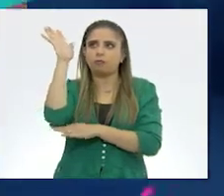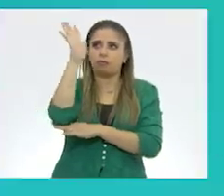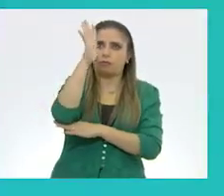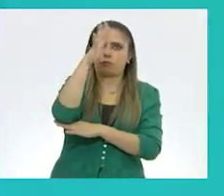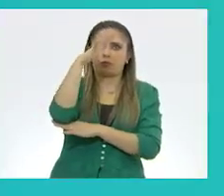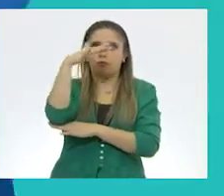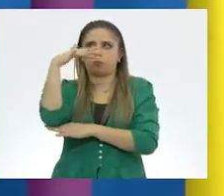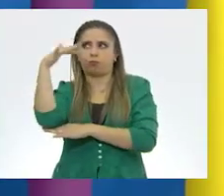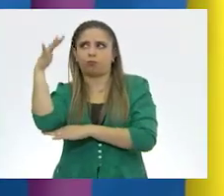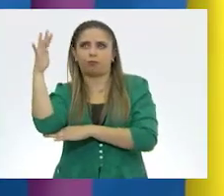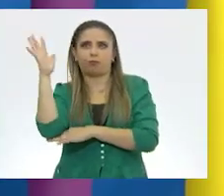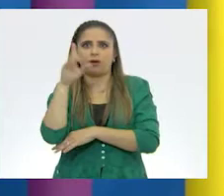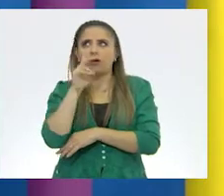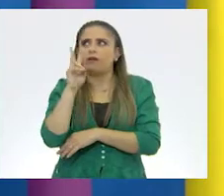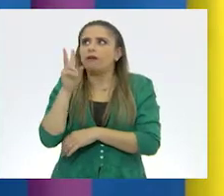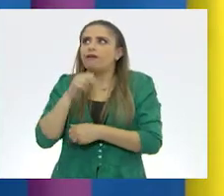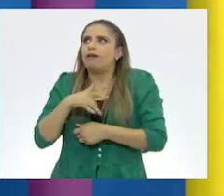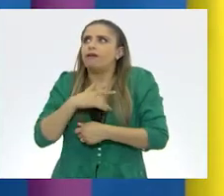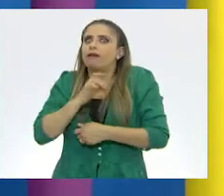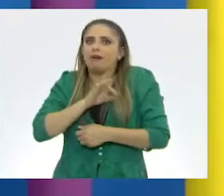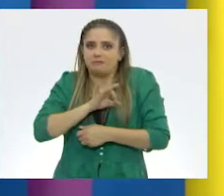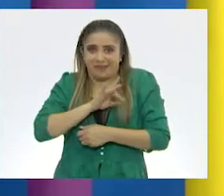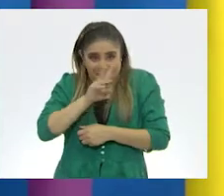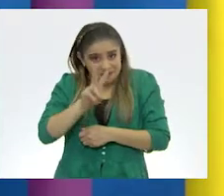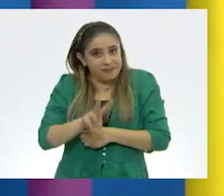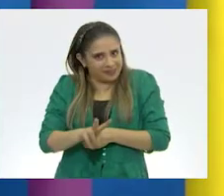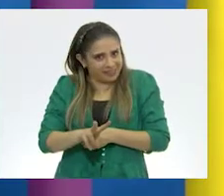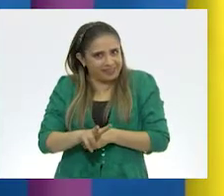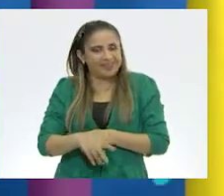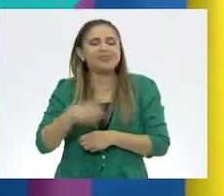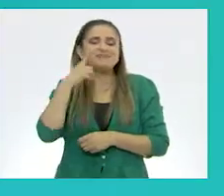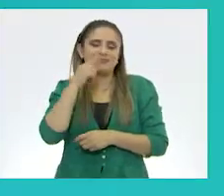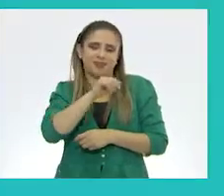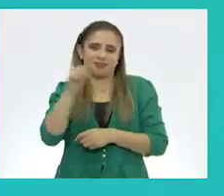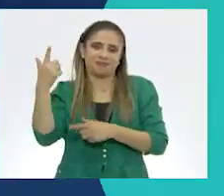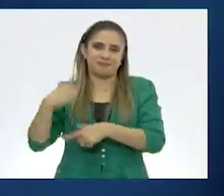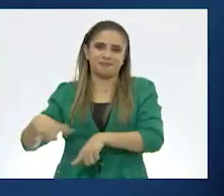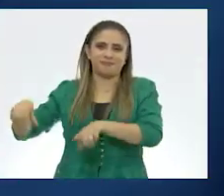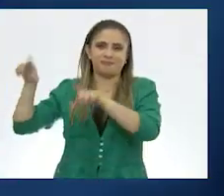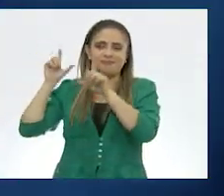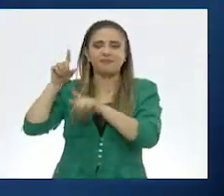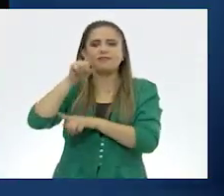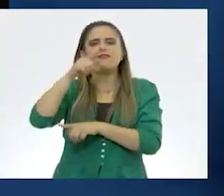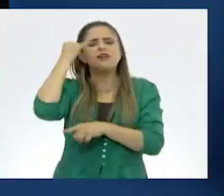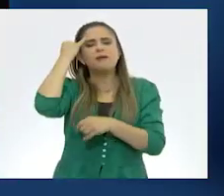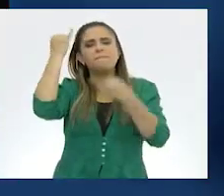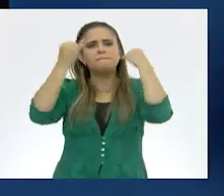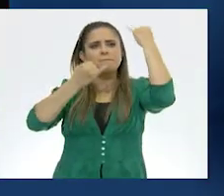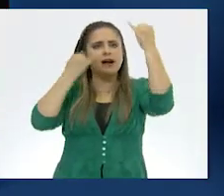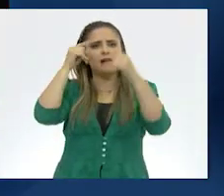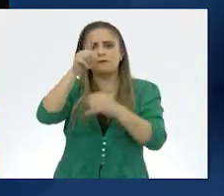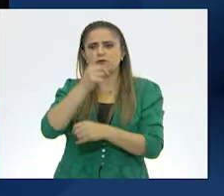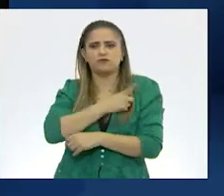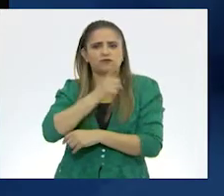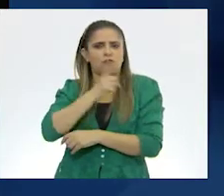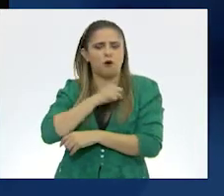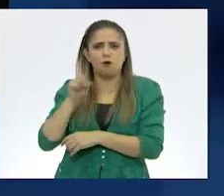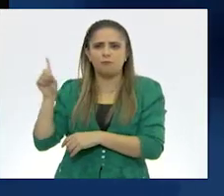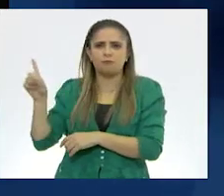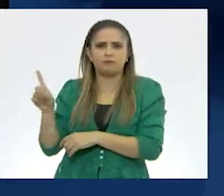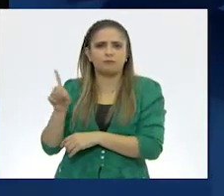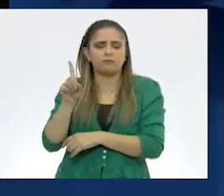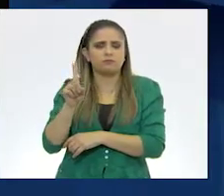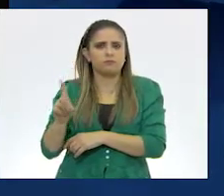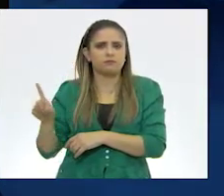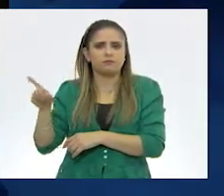miedo. Ahora vamos a ver la siguiente imagen. Aquí imagínate que también estás solo. Escuchas a